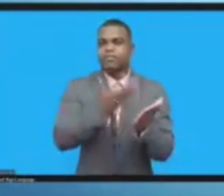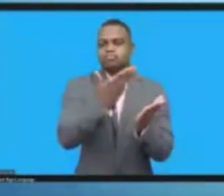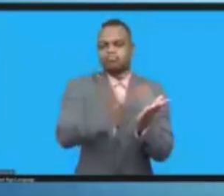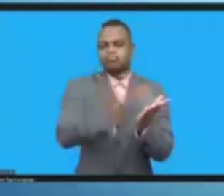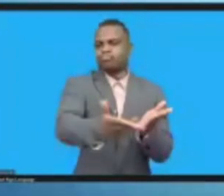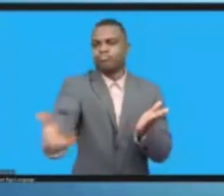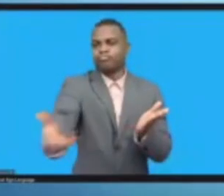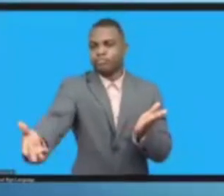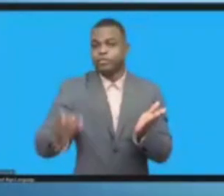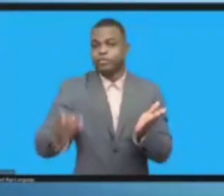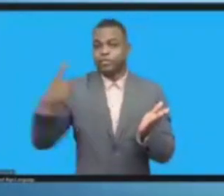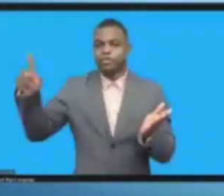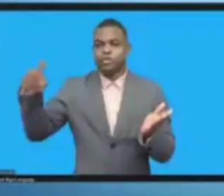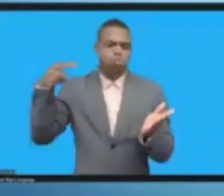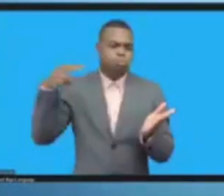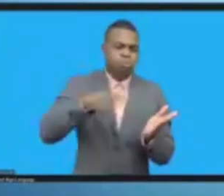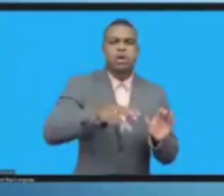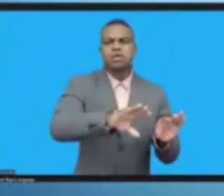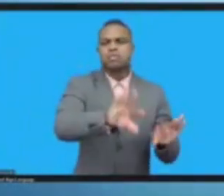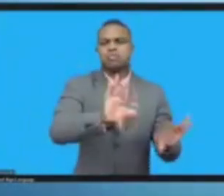gracias por estar aquí